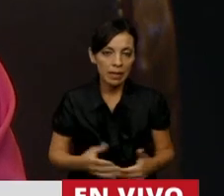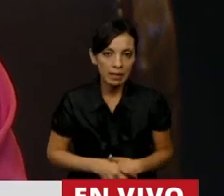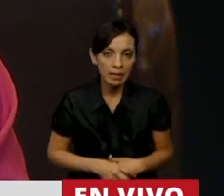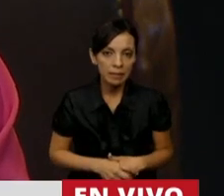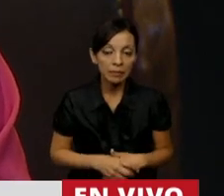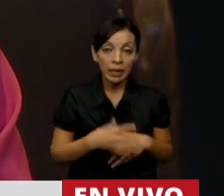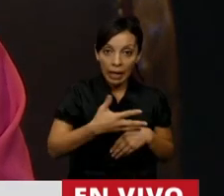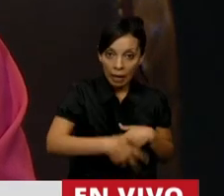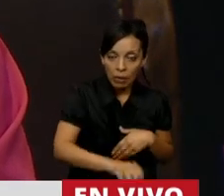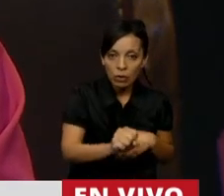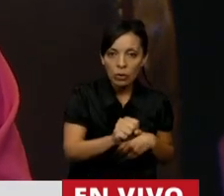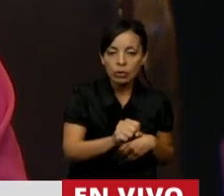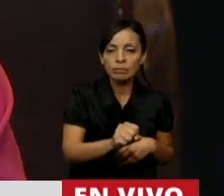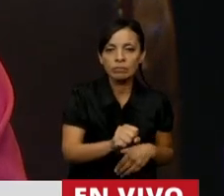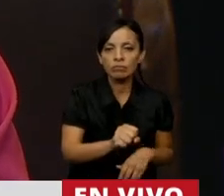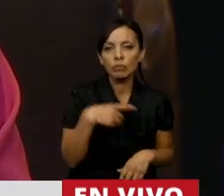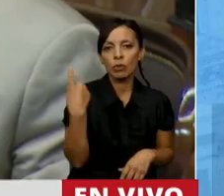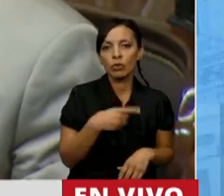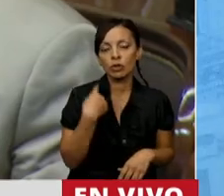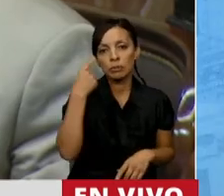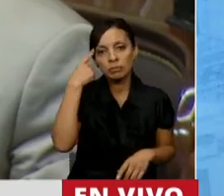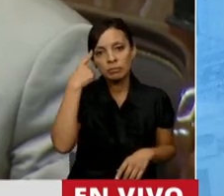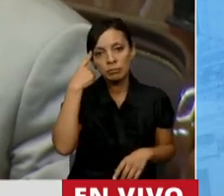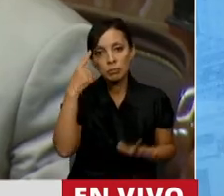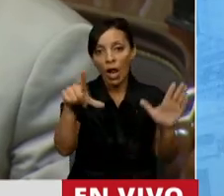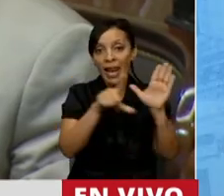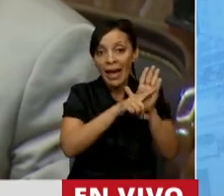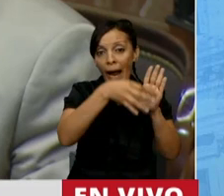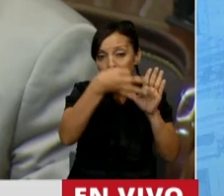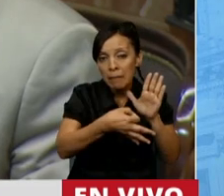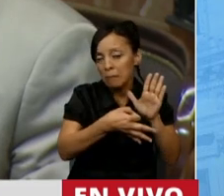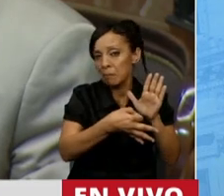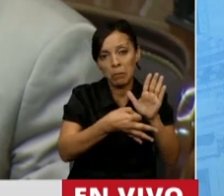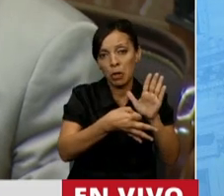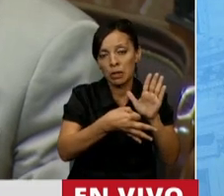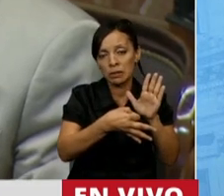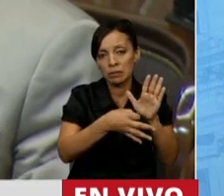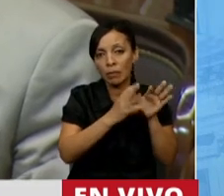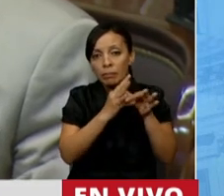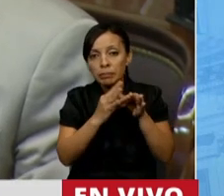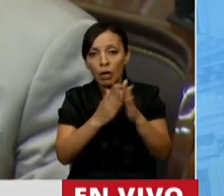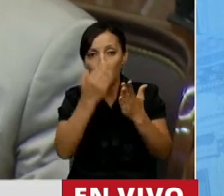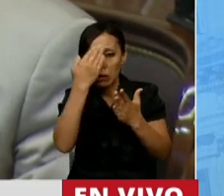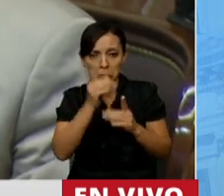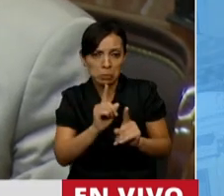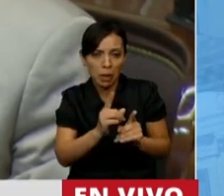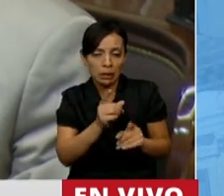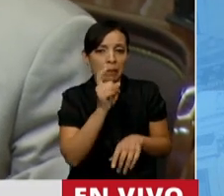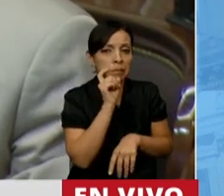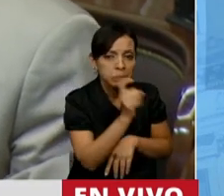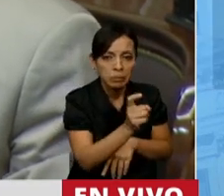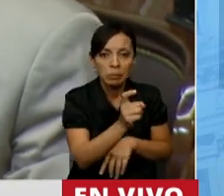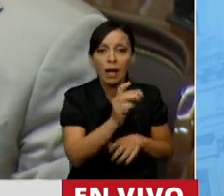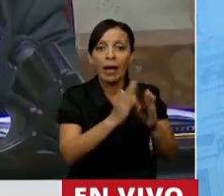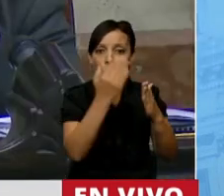el aborto nosotros consideramos que no es legal, porque es inconstitucional, porque viola no